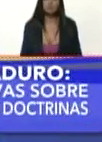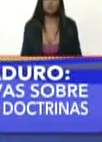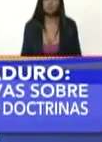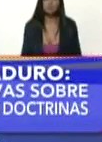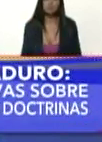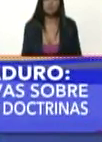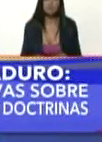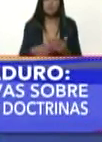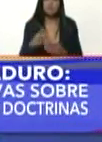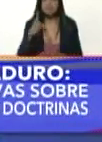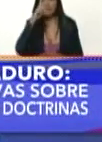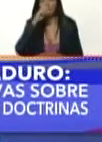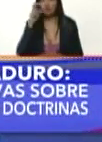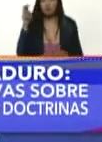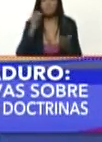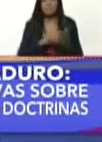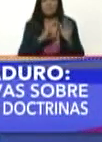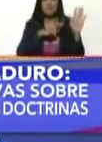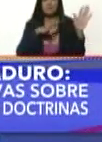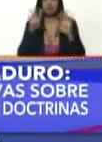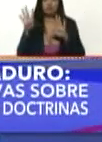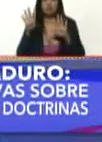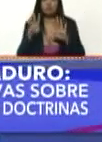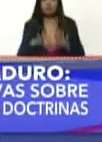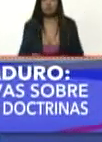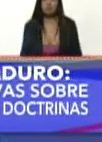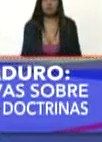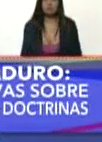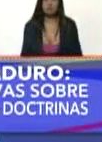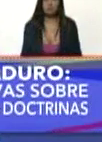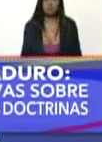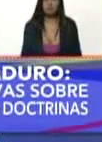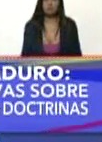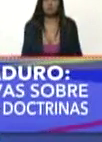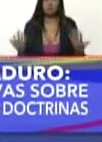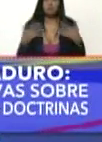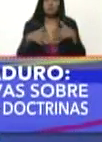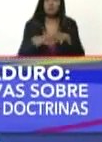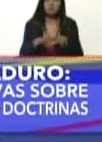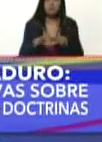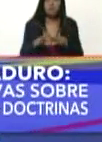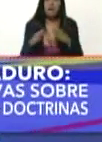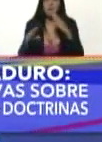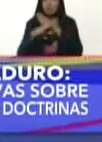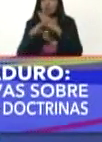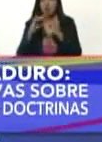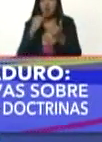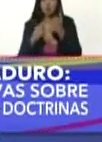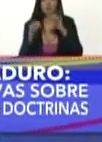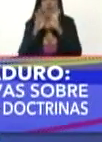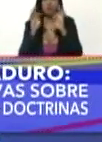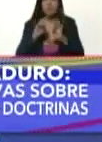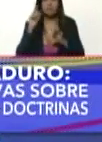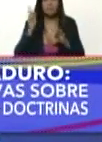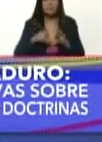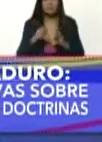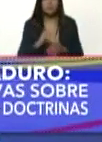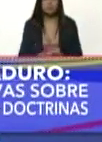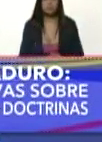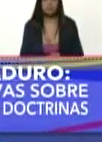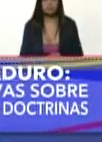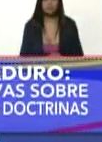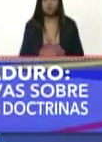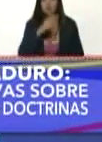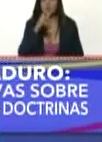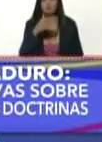que desde el año 2014 ha arreciado, y ahora con el bloqueo y las últimas medidas